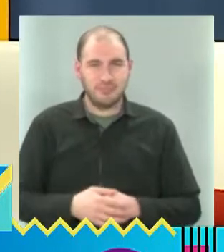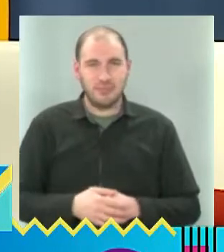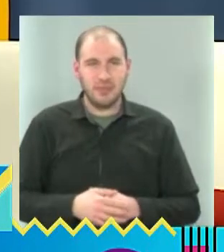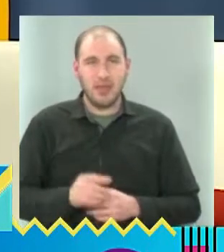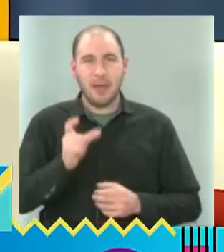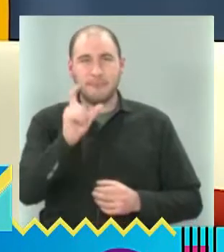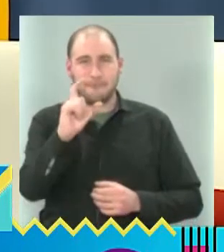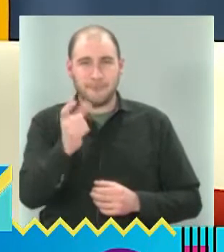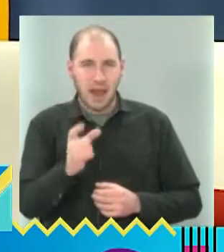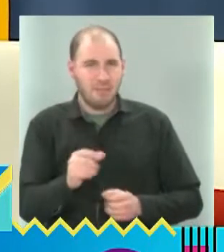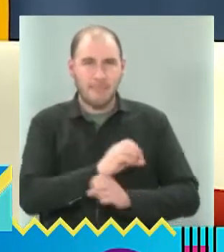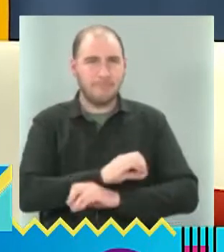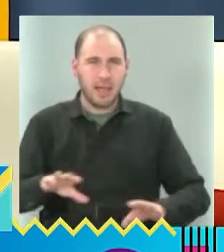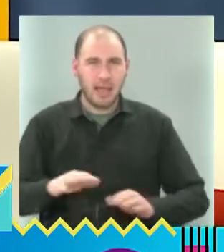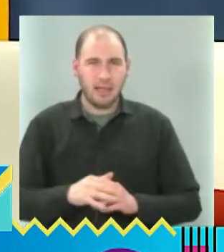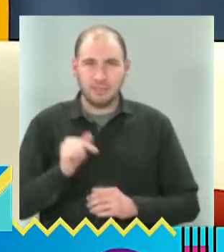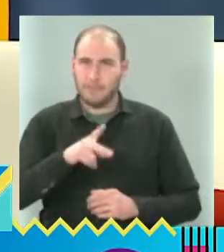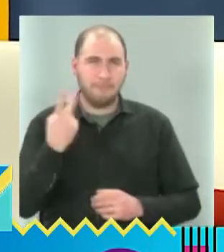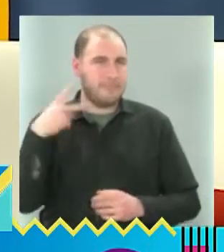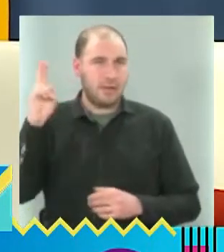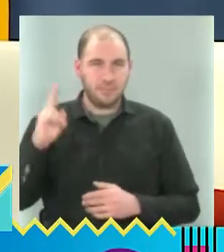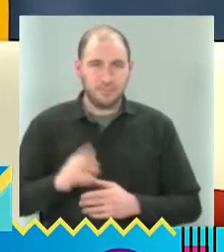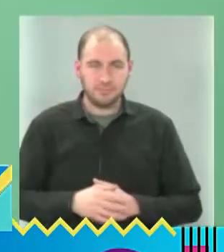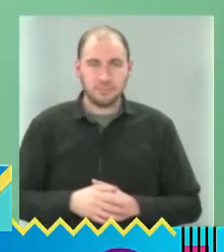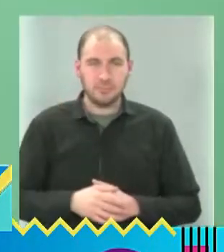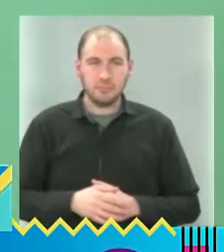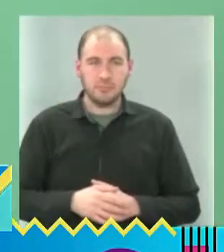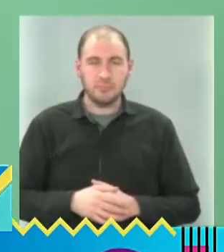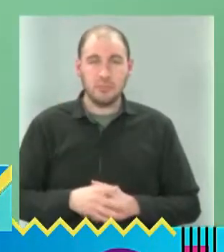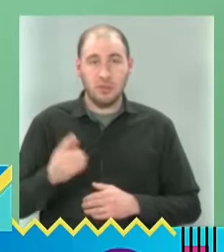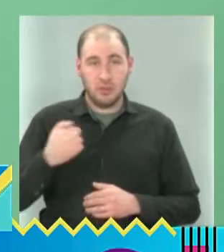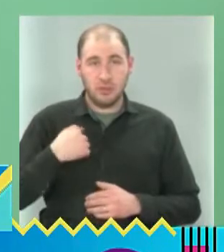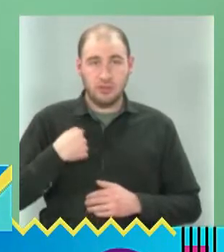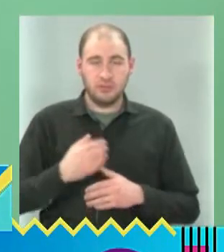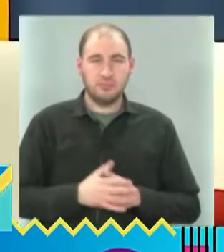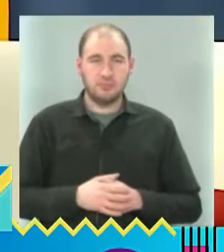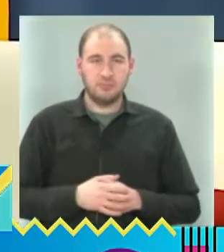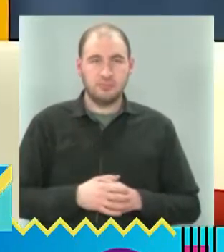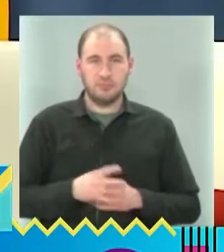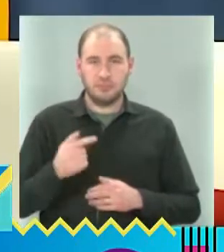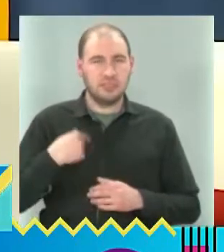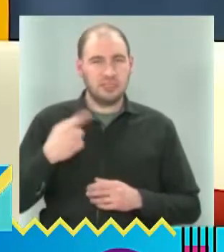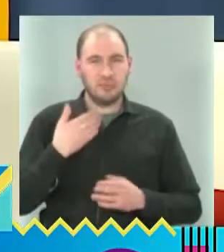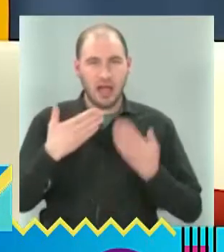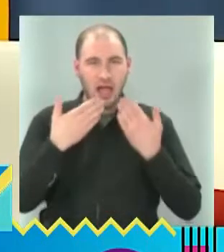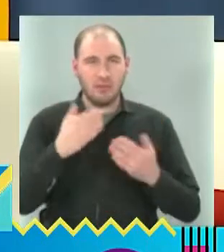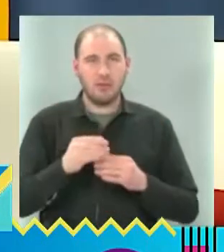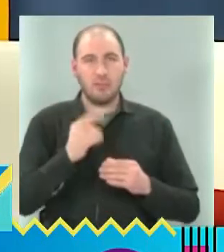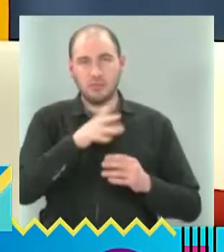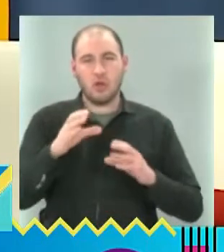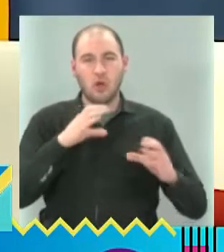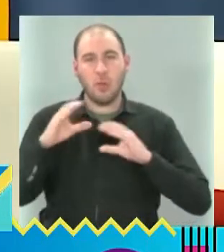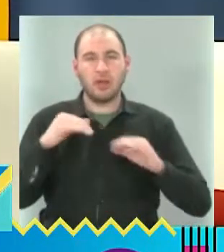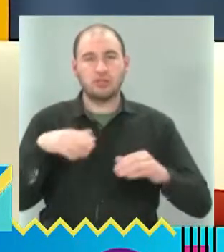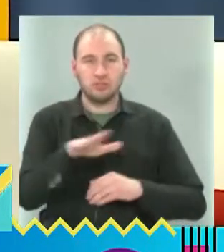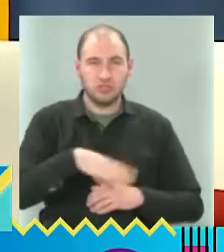los términos incorrectos mucho menos. Así que yo siempre lo hablo con los comunicadores